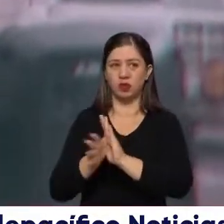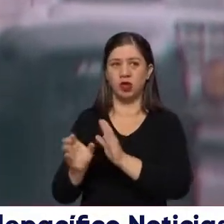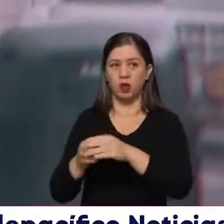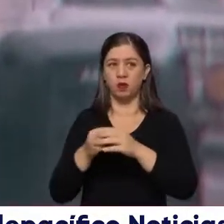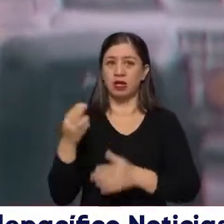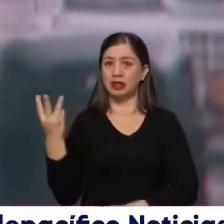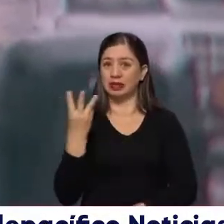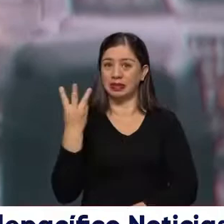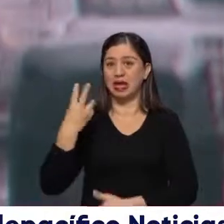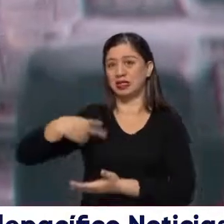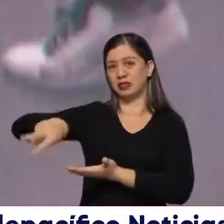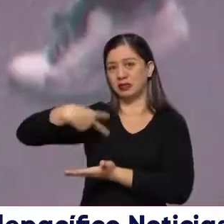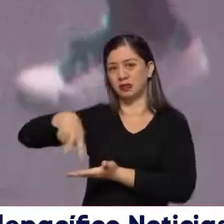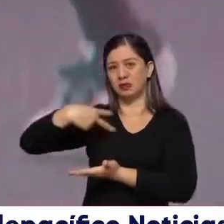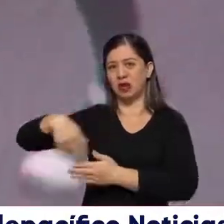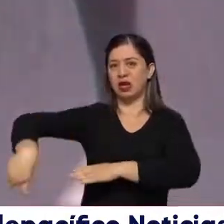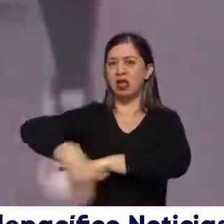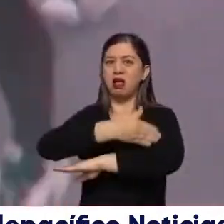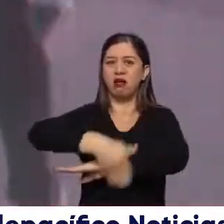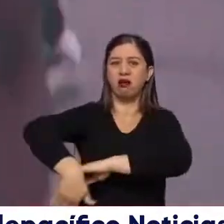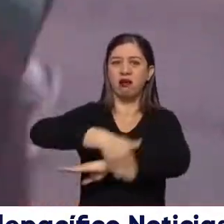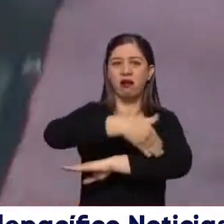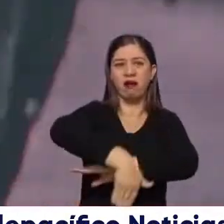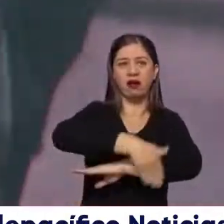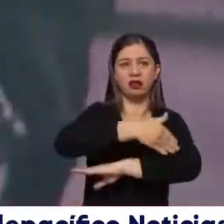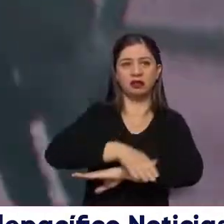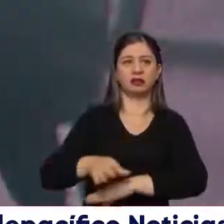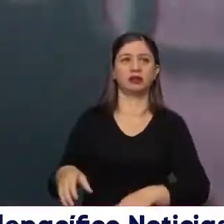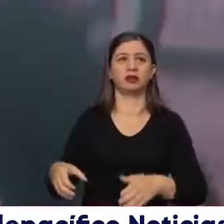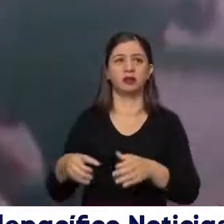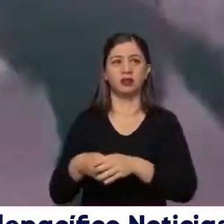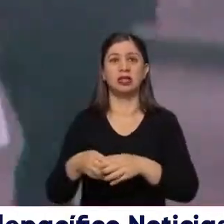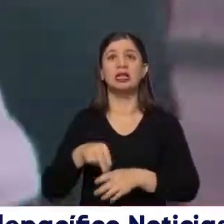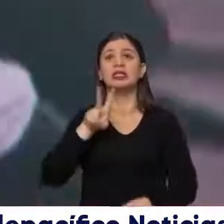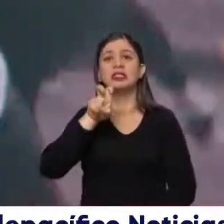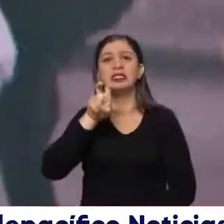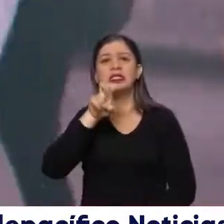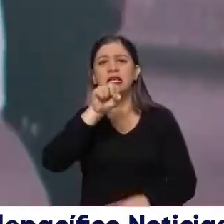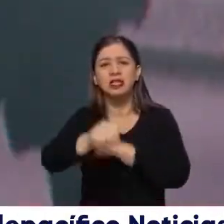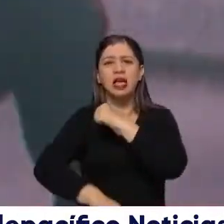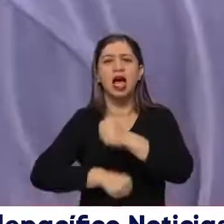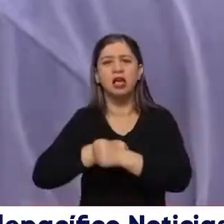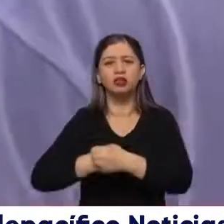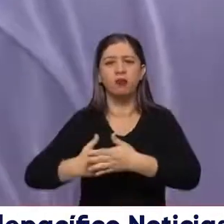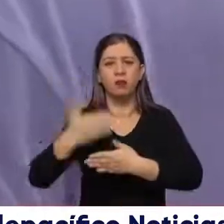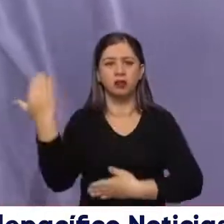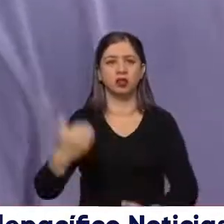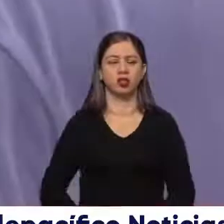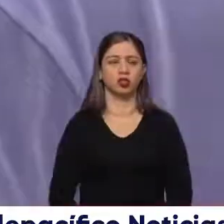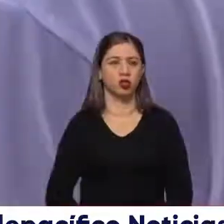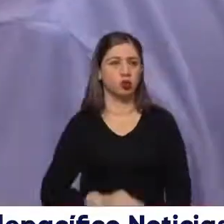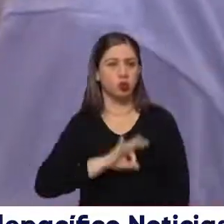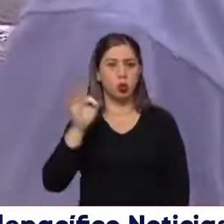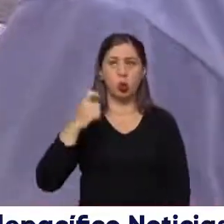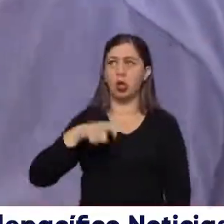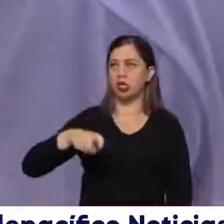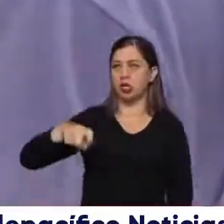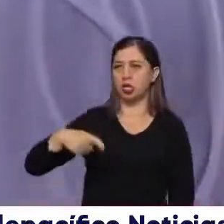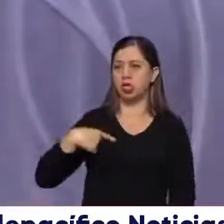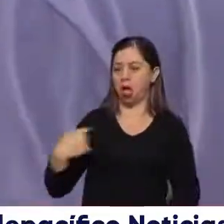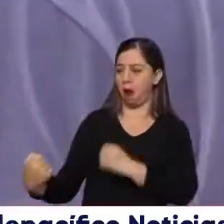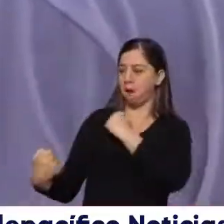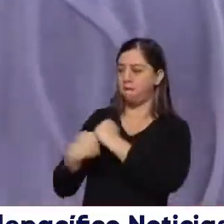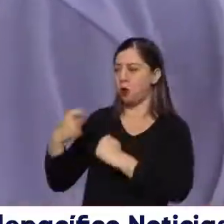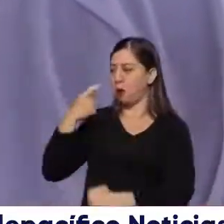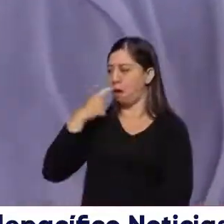trío de bailarines que recorre las calles desde que sus integrantes tenían 7 años. Nunca tuvimos lo que necesitamos ni tampoco el apoyo de